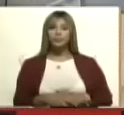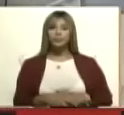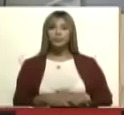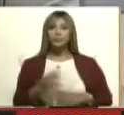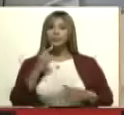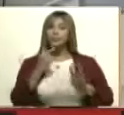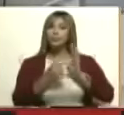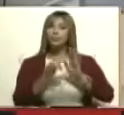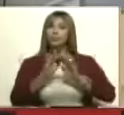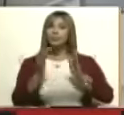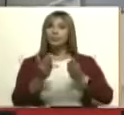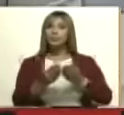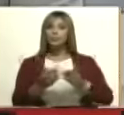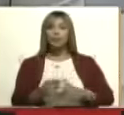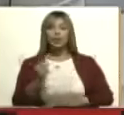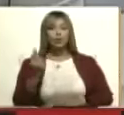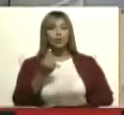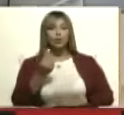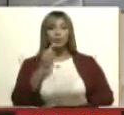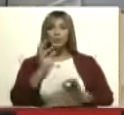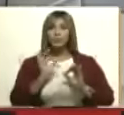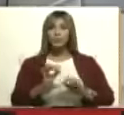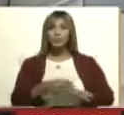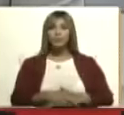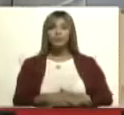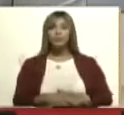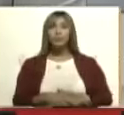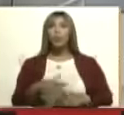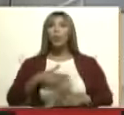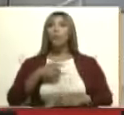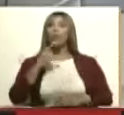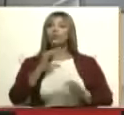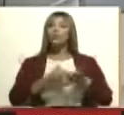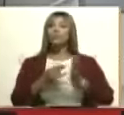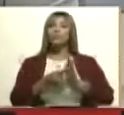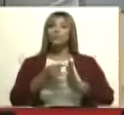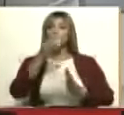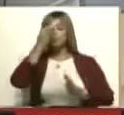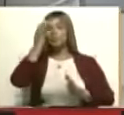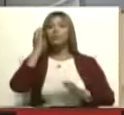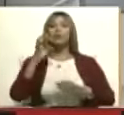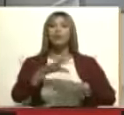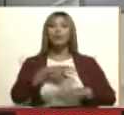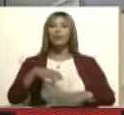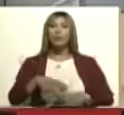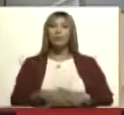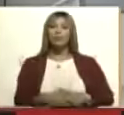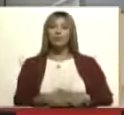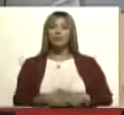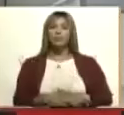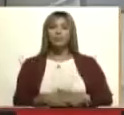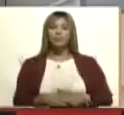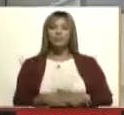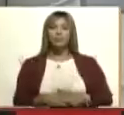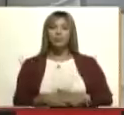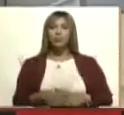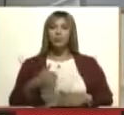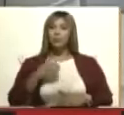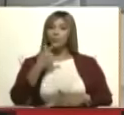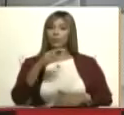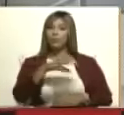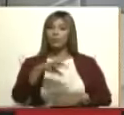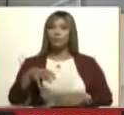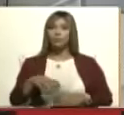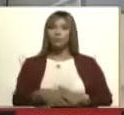impacto global, no es solamente un hecho que pudiera calificarse de regional. Cuando digo regional